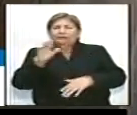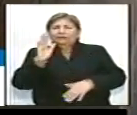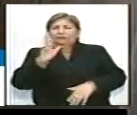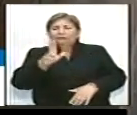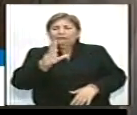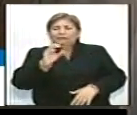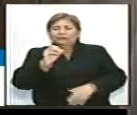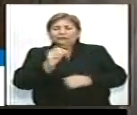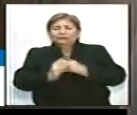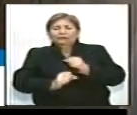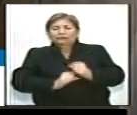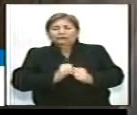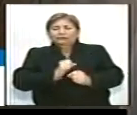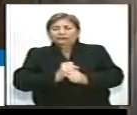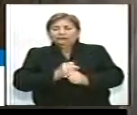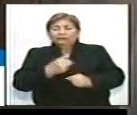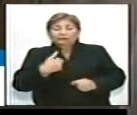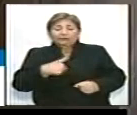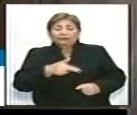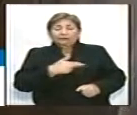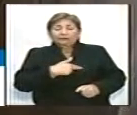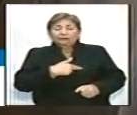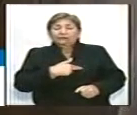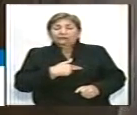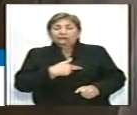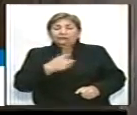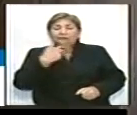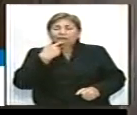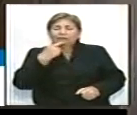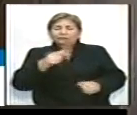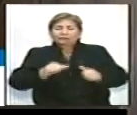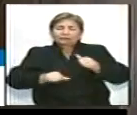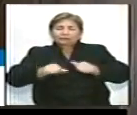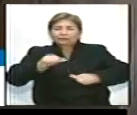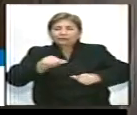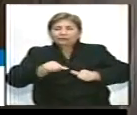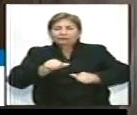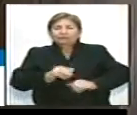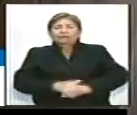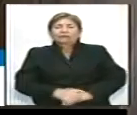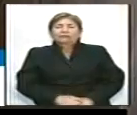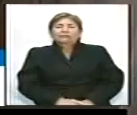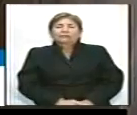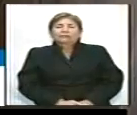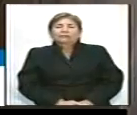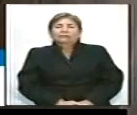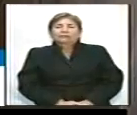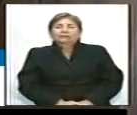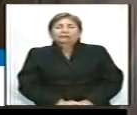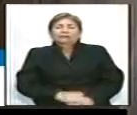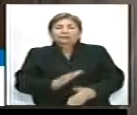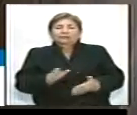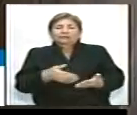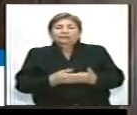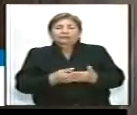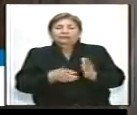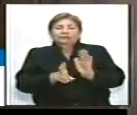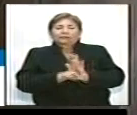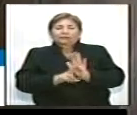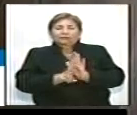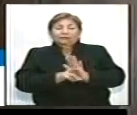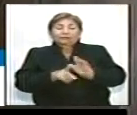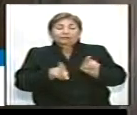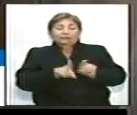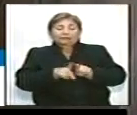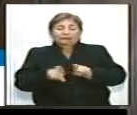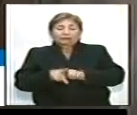de vigencia. Creo que nosotros estamos, sin duda alguna, con toda la voluntad y